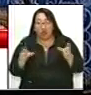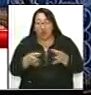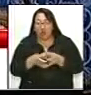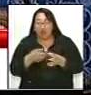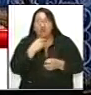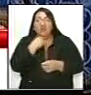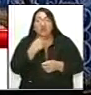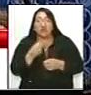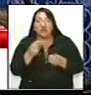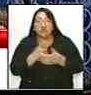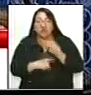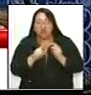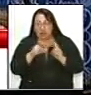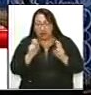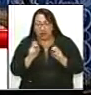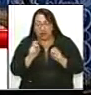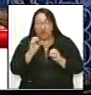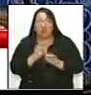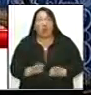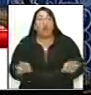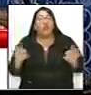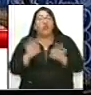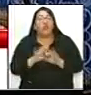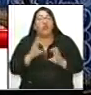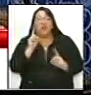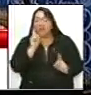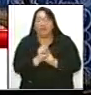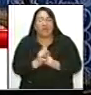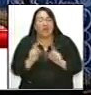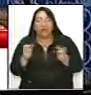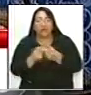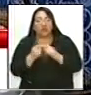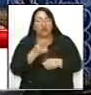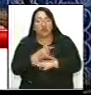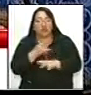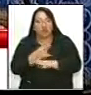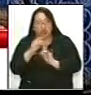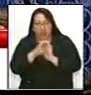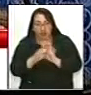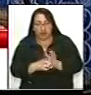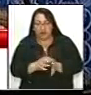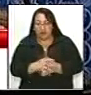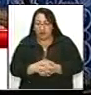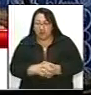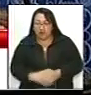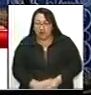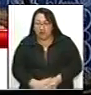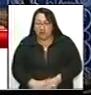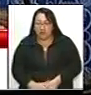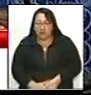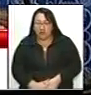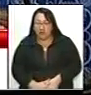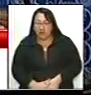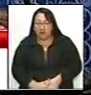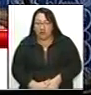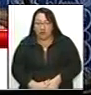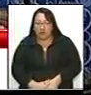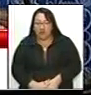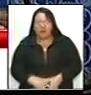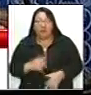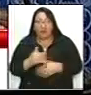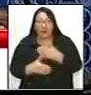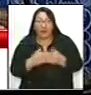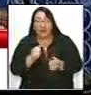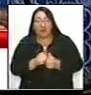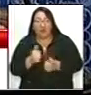de Portavoces para que el tema se priorice en la Comisión de Acusaciones Constitucionales. Ese fue el procedimiento